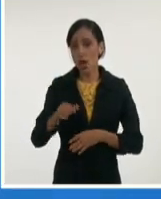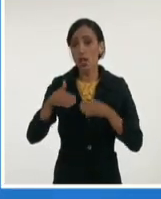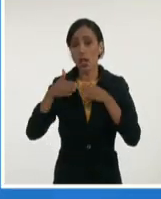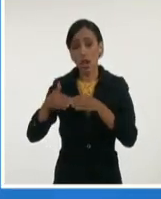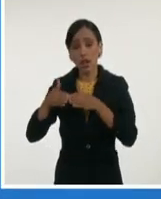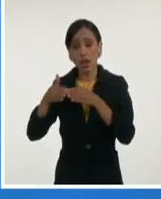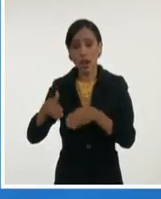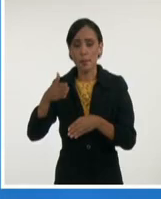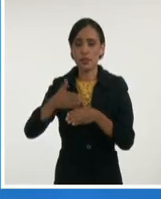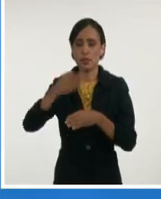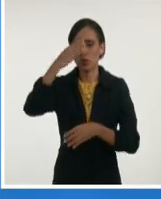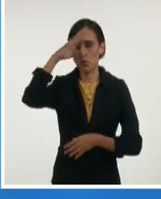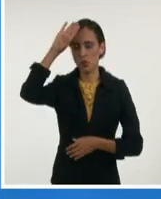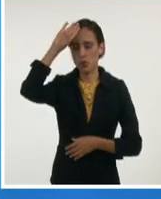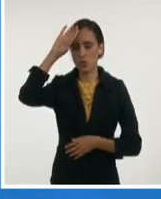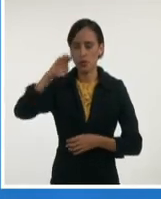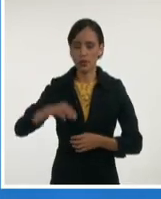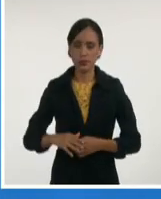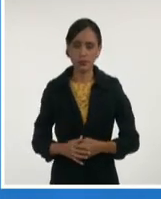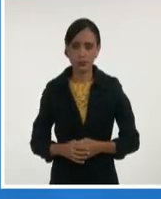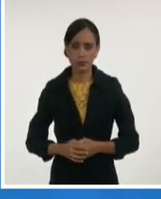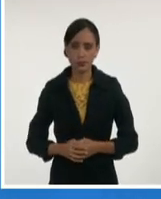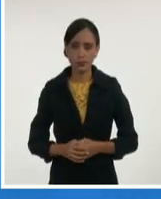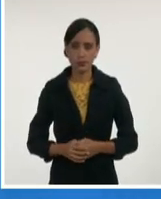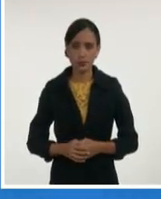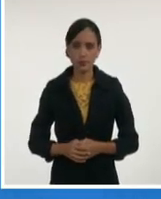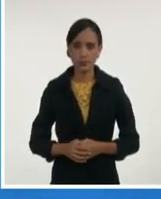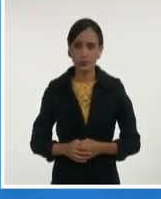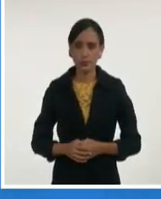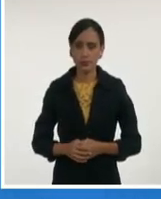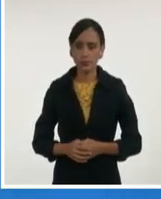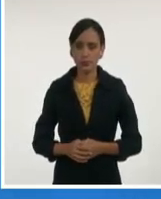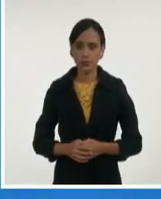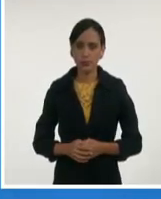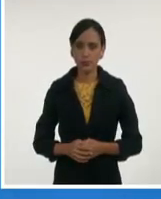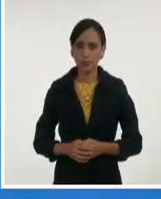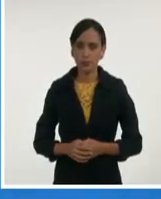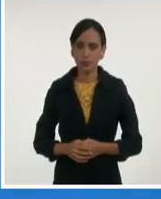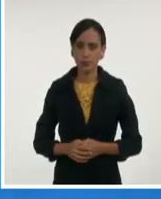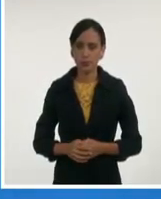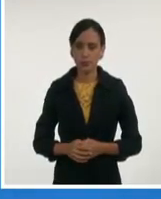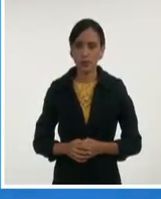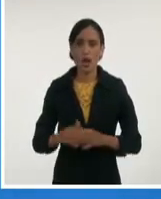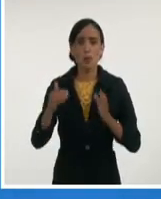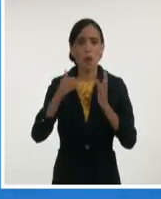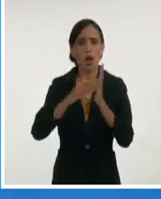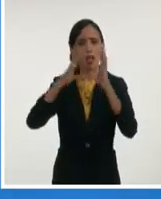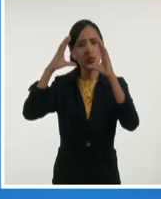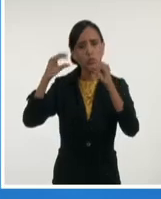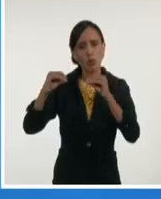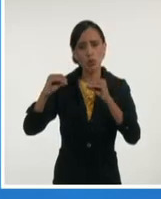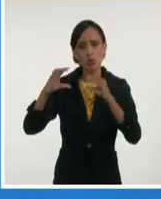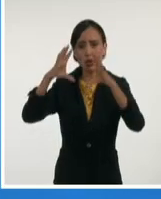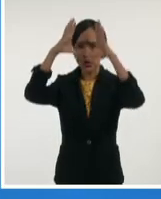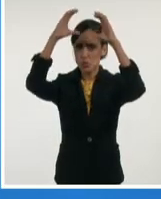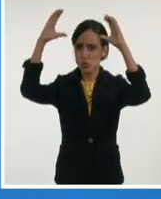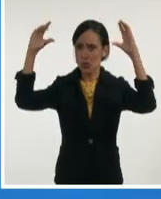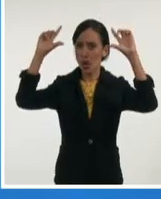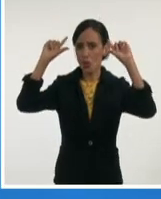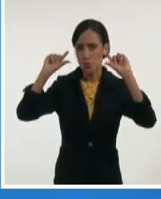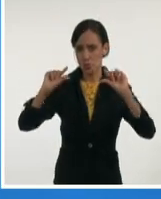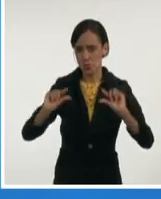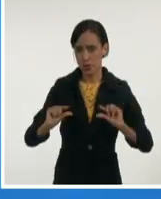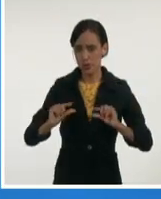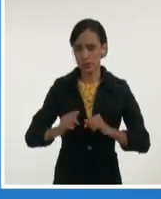santiago de cuba vamos a tener una tarde-noche con disminución de los nublados en la mitad oriental del país los nublados